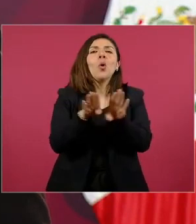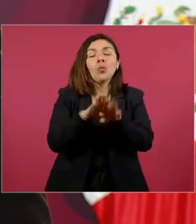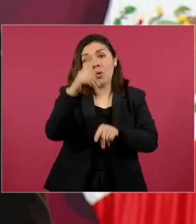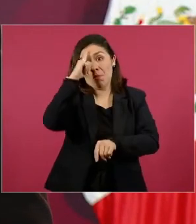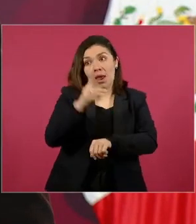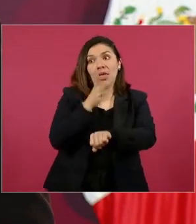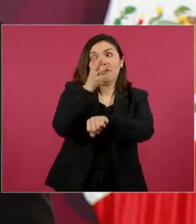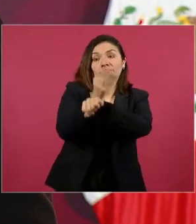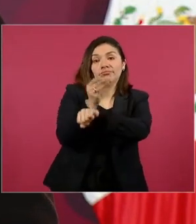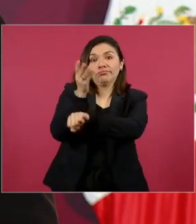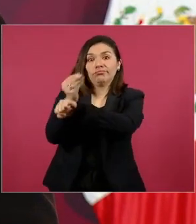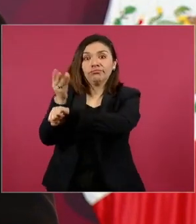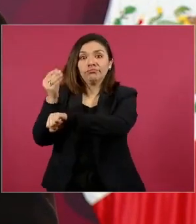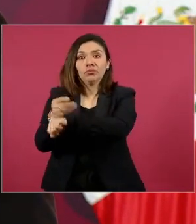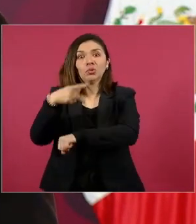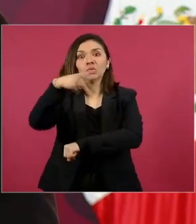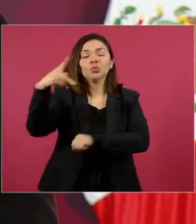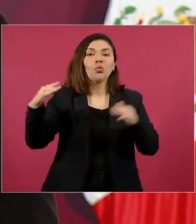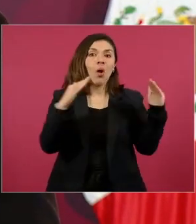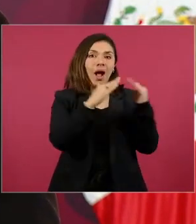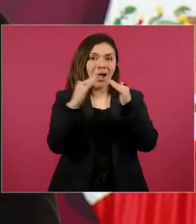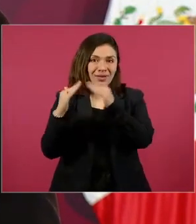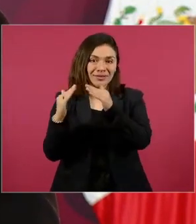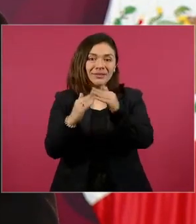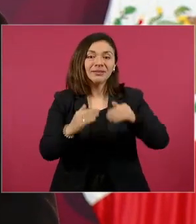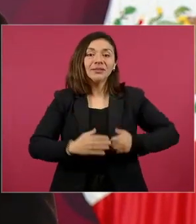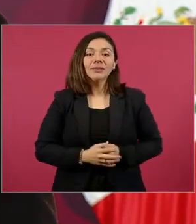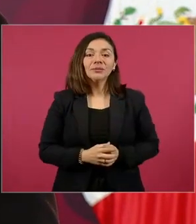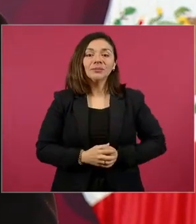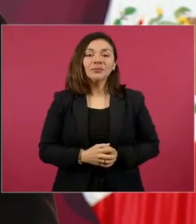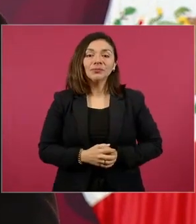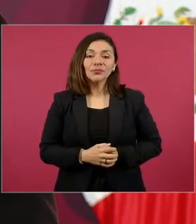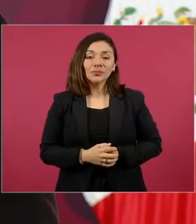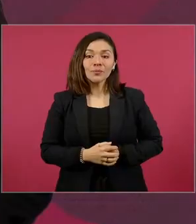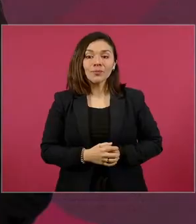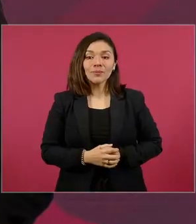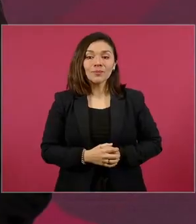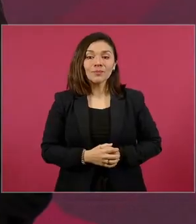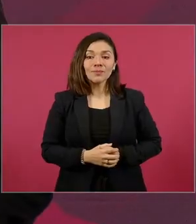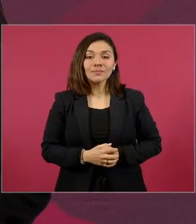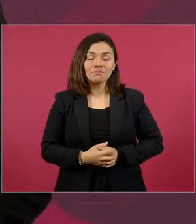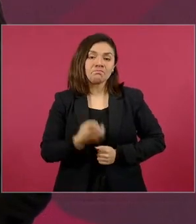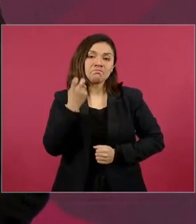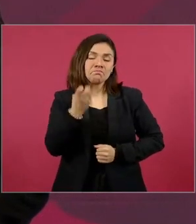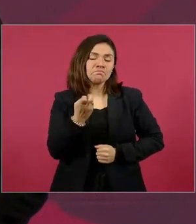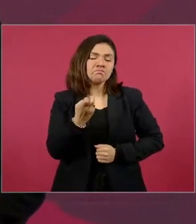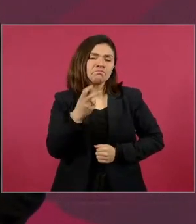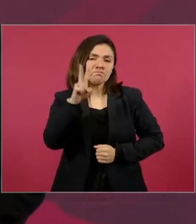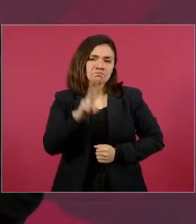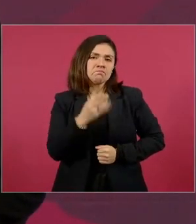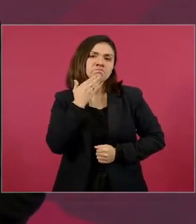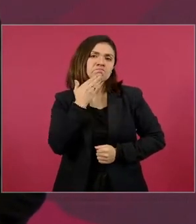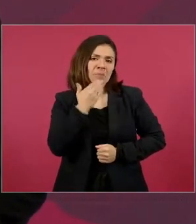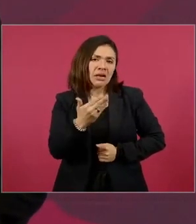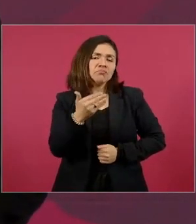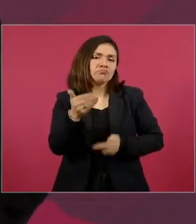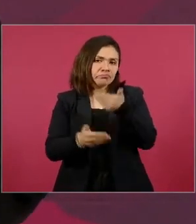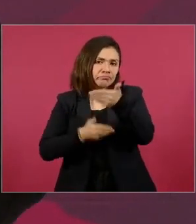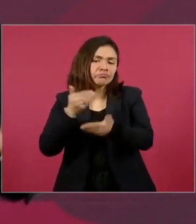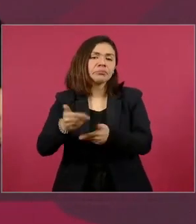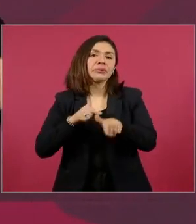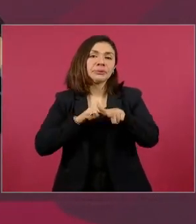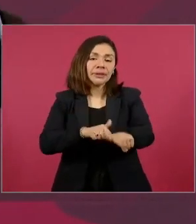mejorando sus hogares. Entonces vamos bien, vamos